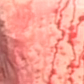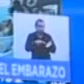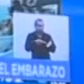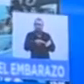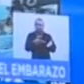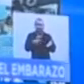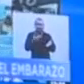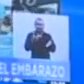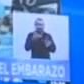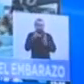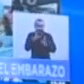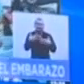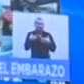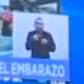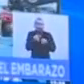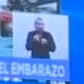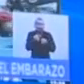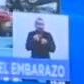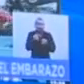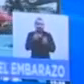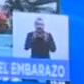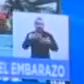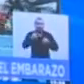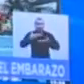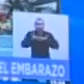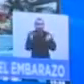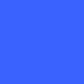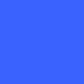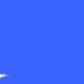en un país de 45 millones de habitantes